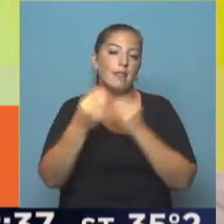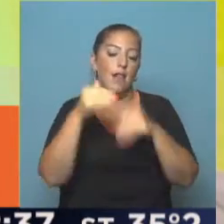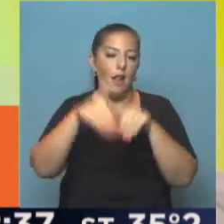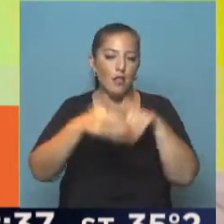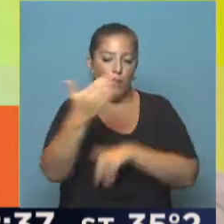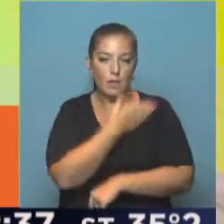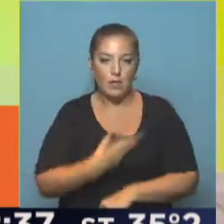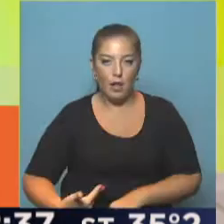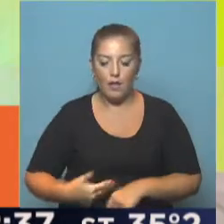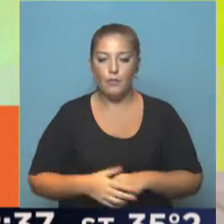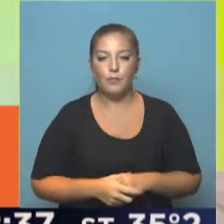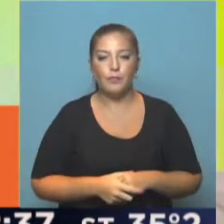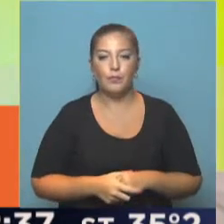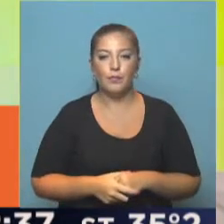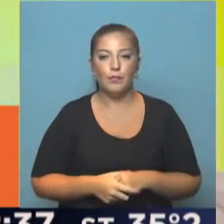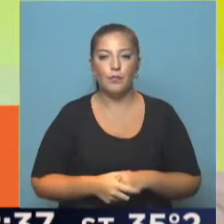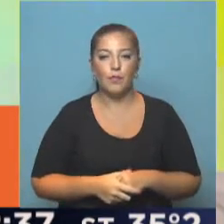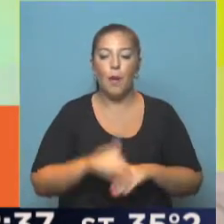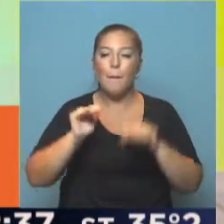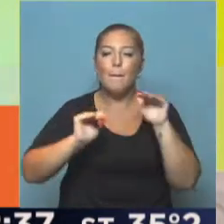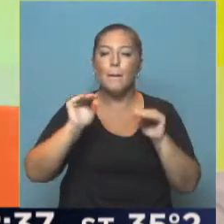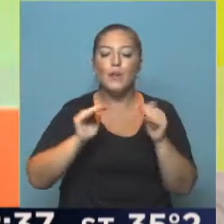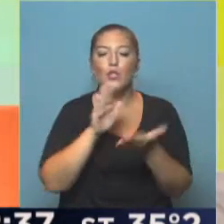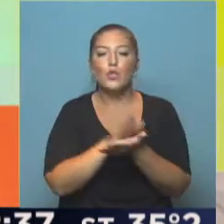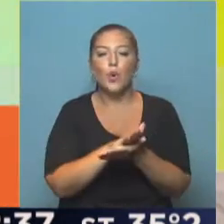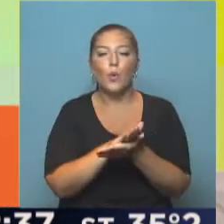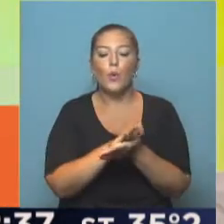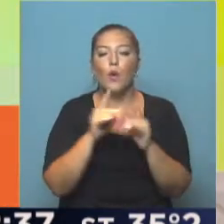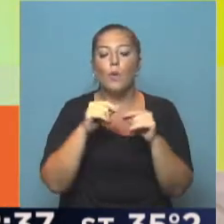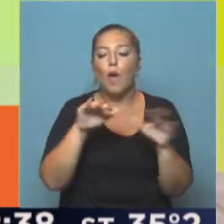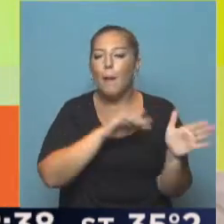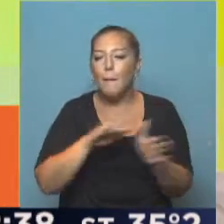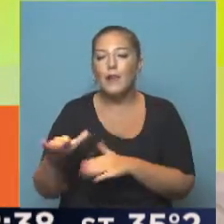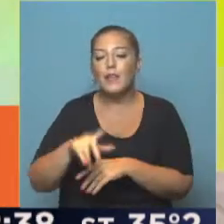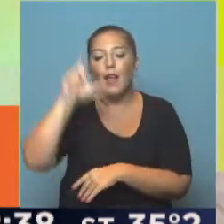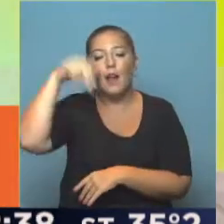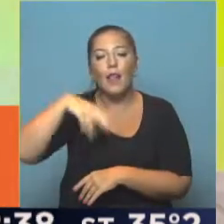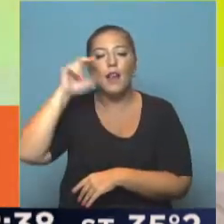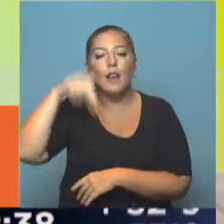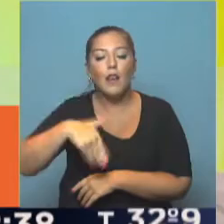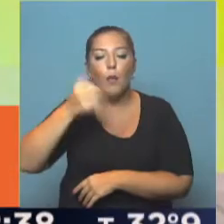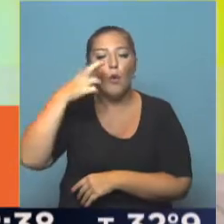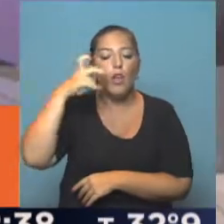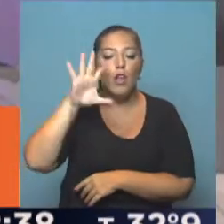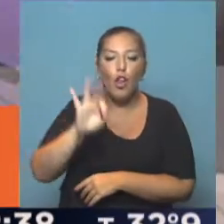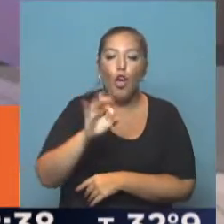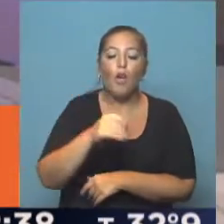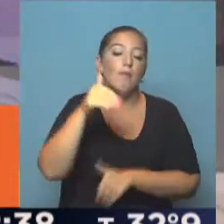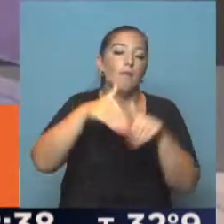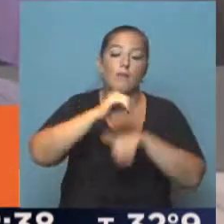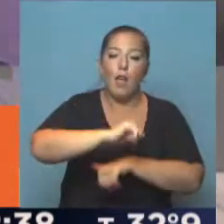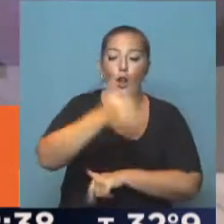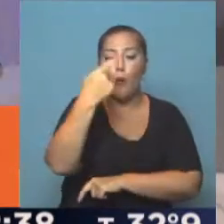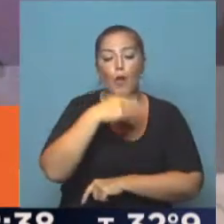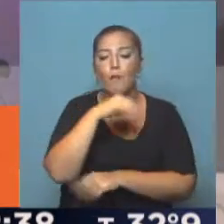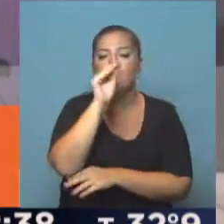Por cierto, hay una paridad en cuanto a números, más allá de que Lenín Moreno en las elecciones haya ganado, pero